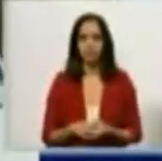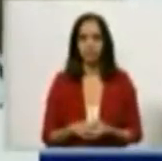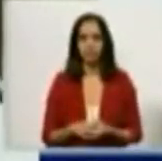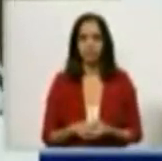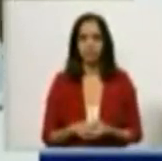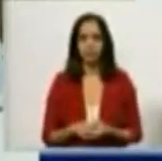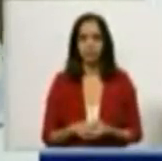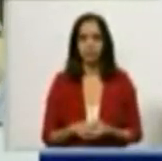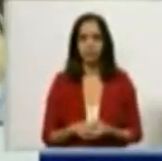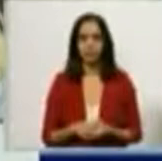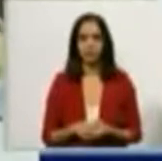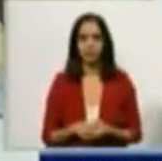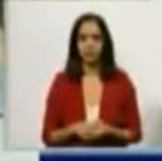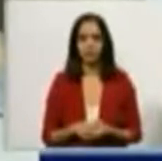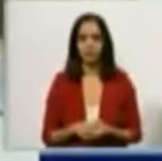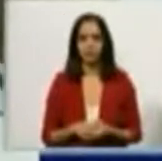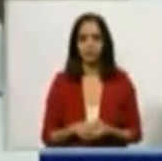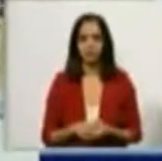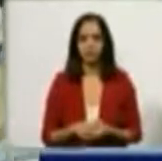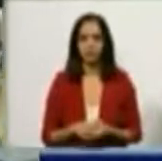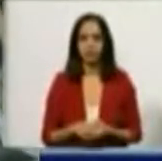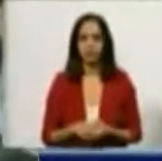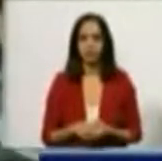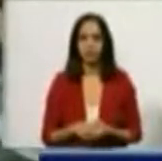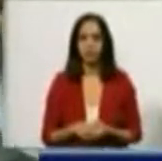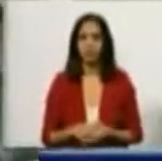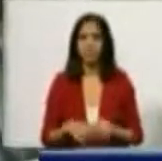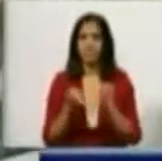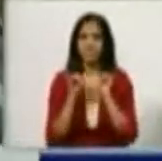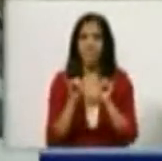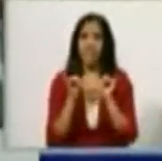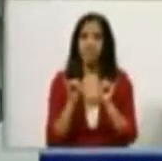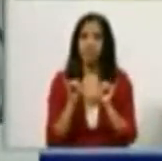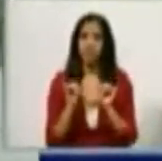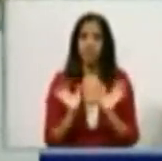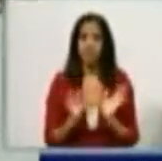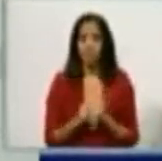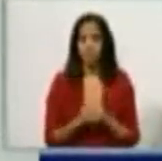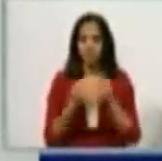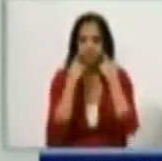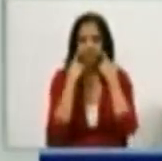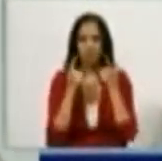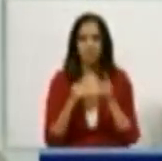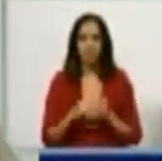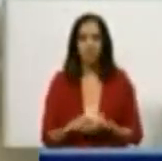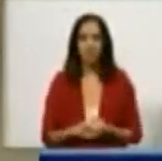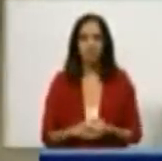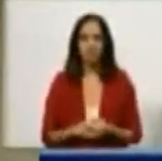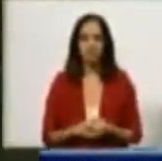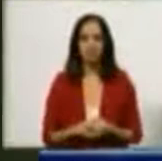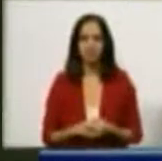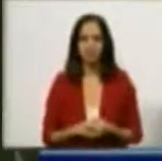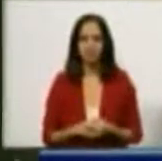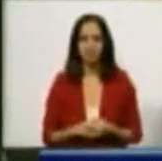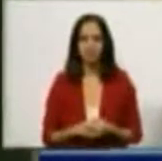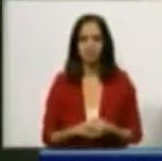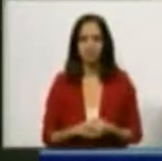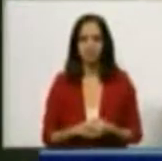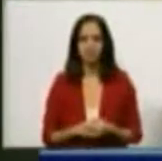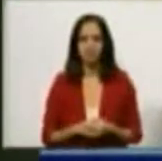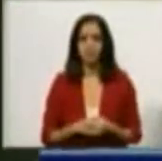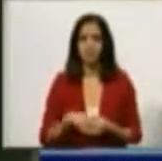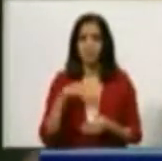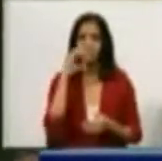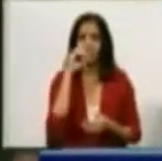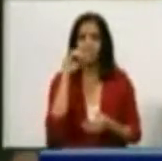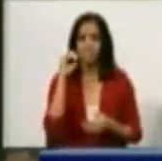aquí Este es el mismo que hablabasería anda en Argentina pero mírenlo aquí parece a cero cero